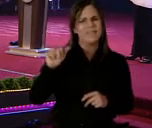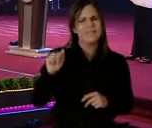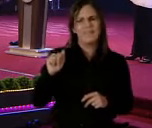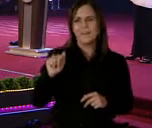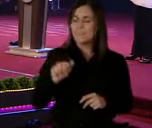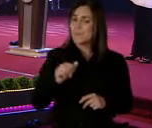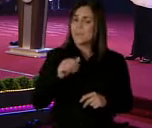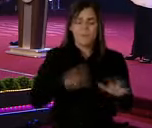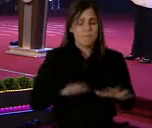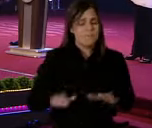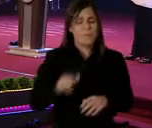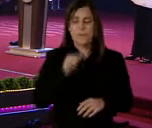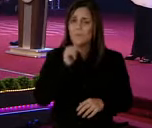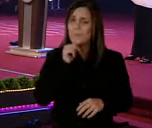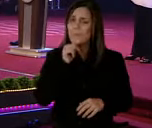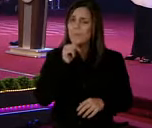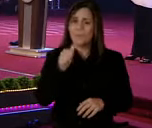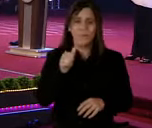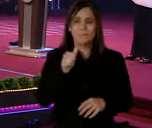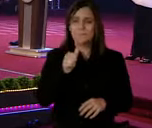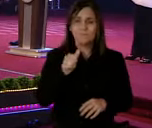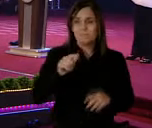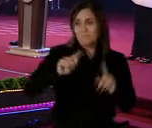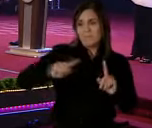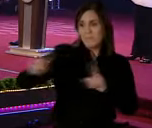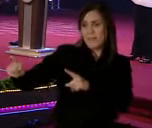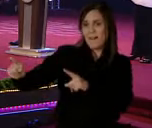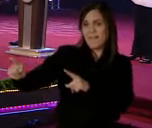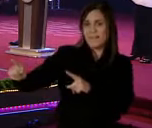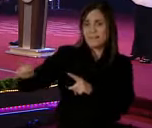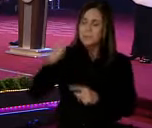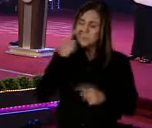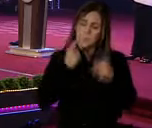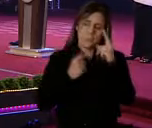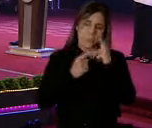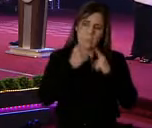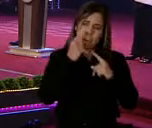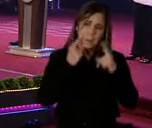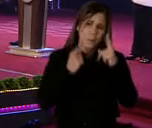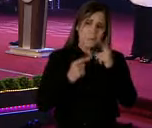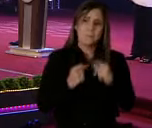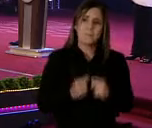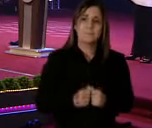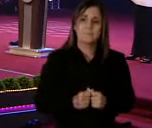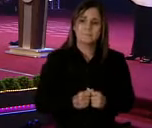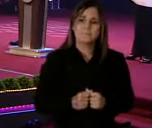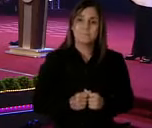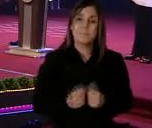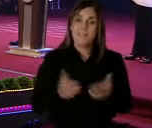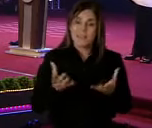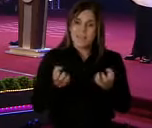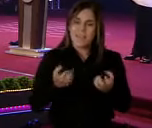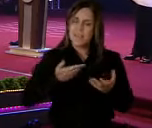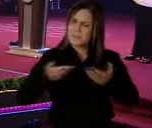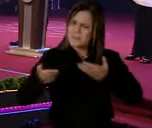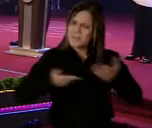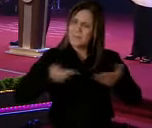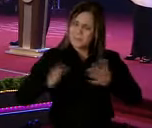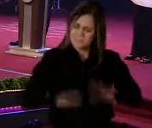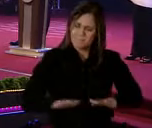sillas y todo. Qué tremendo, ¿verdad? Que ellos ya se están impactando y ya quieren servir. Pues hay que